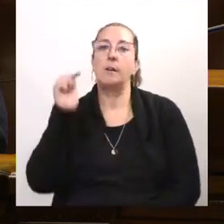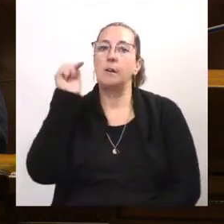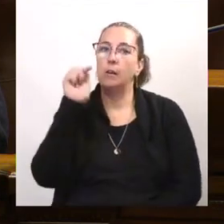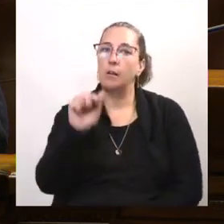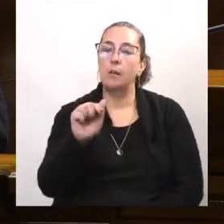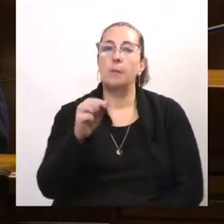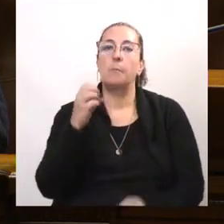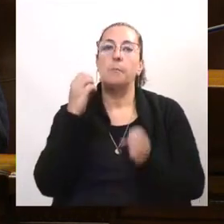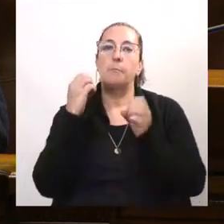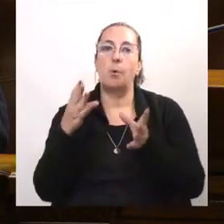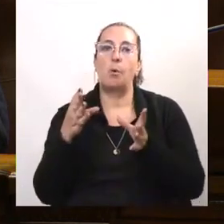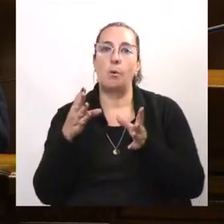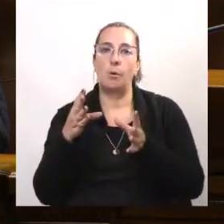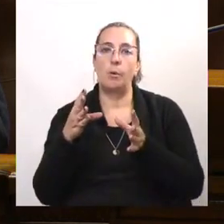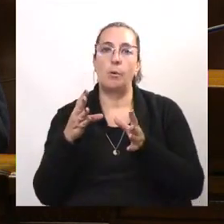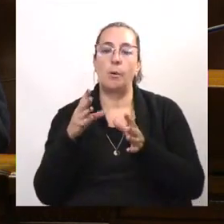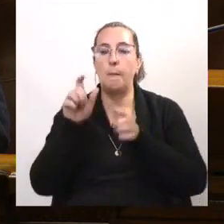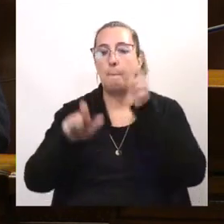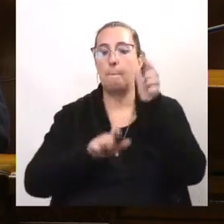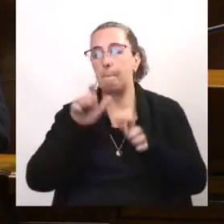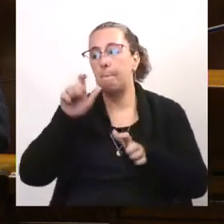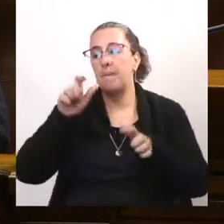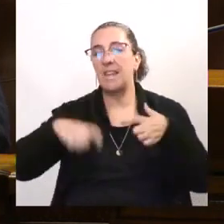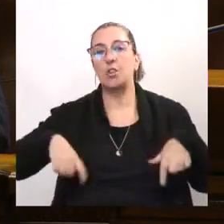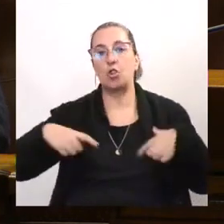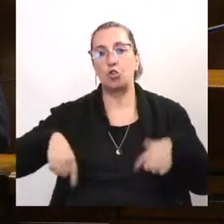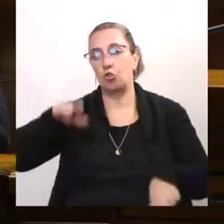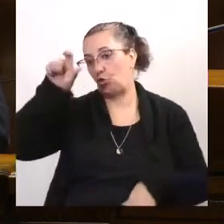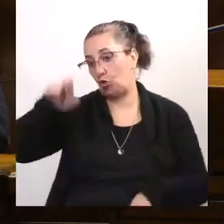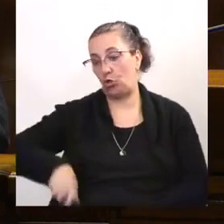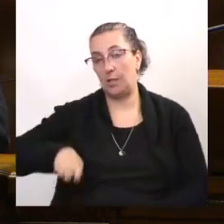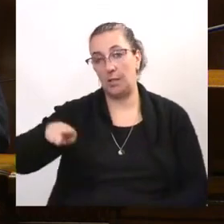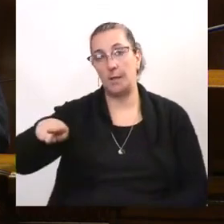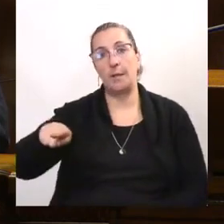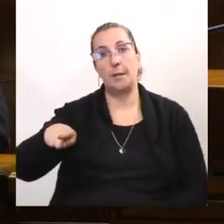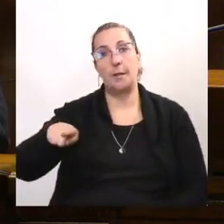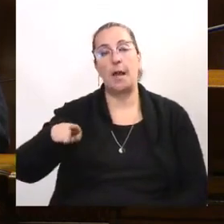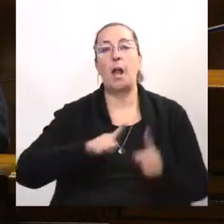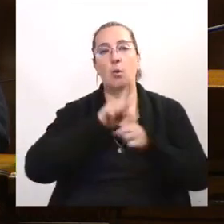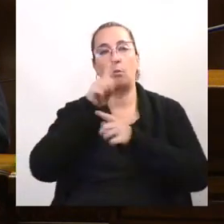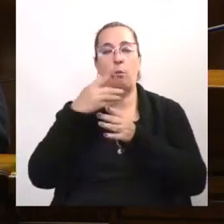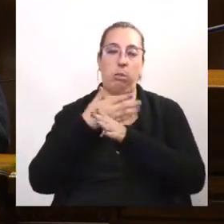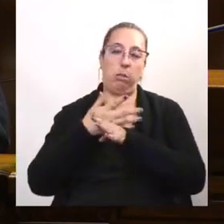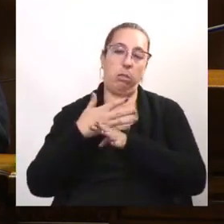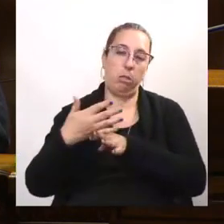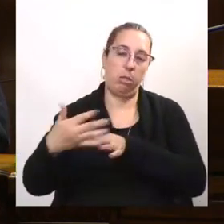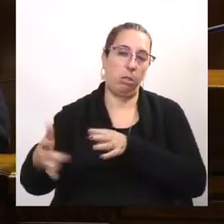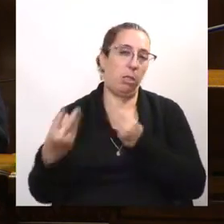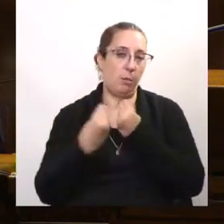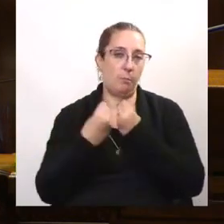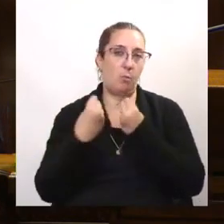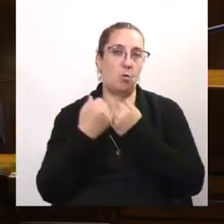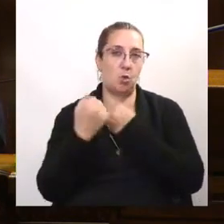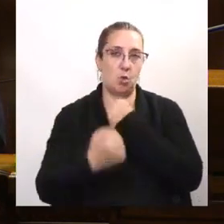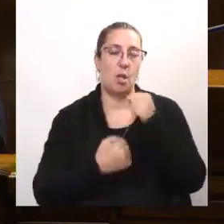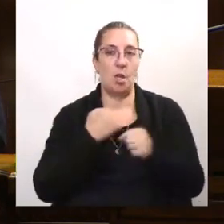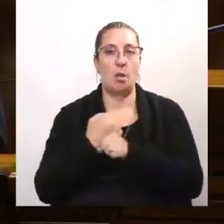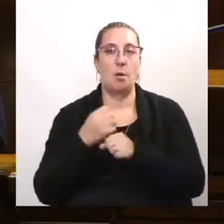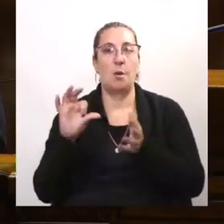en virtud de los ministros que han integrado la Corte. Algunos duran muchos años por un sistema puntual de elección que hace